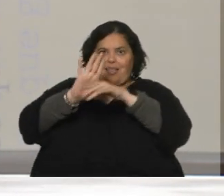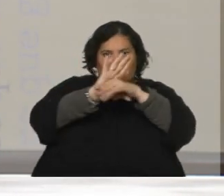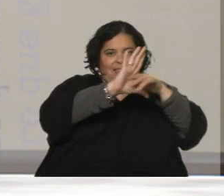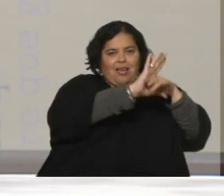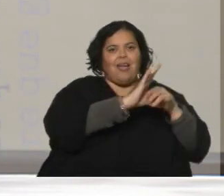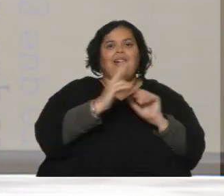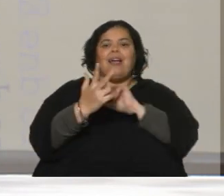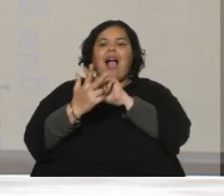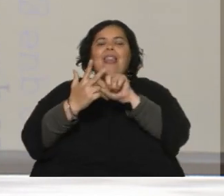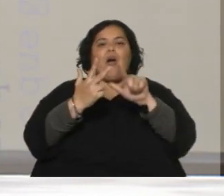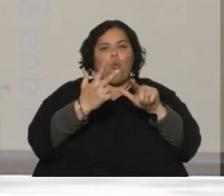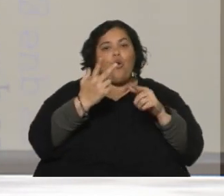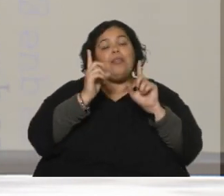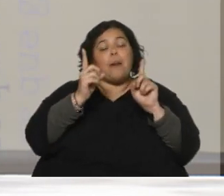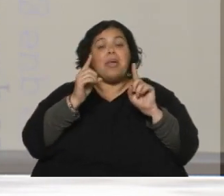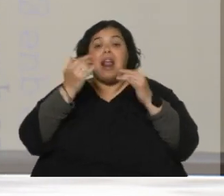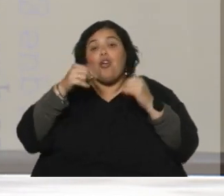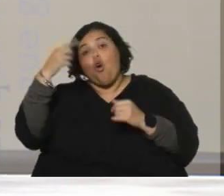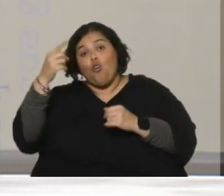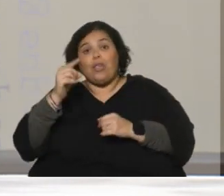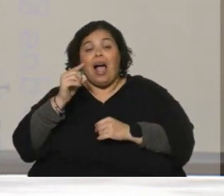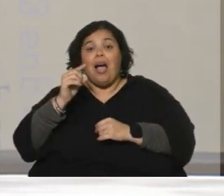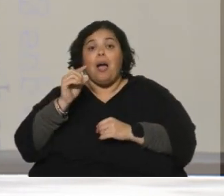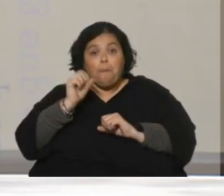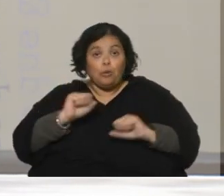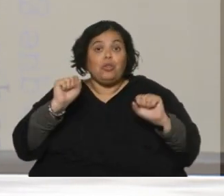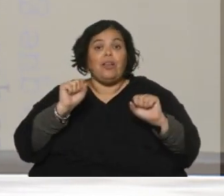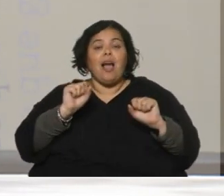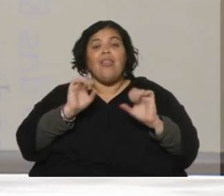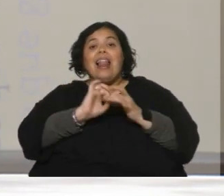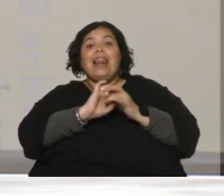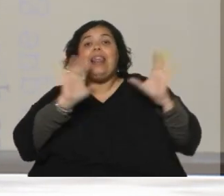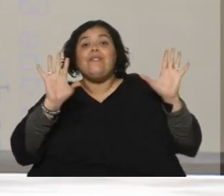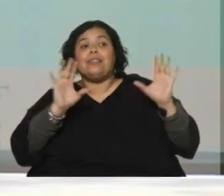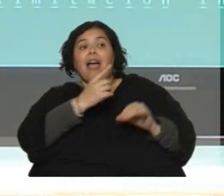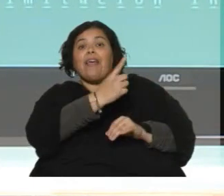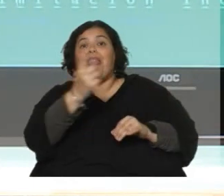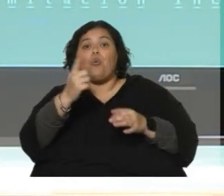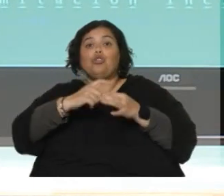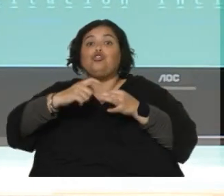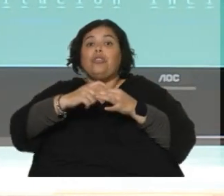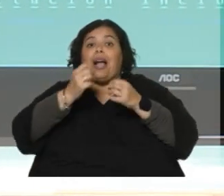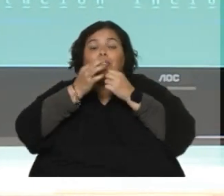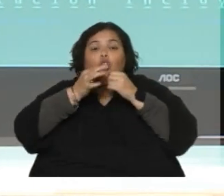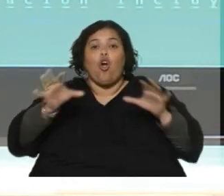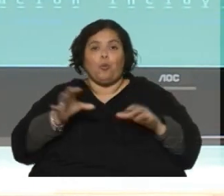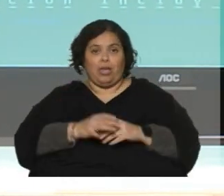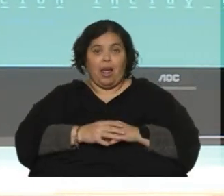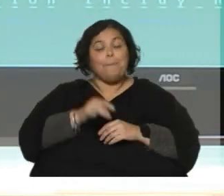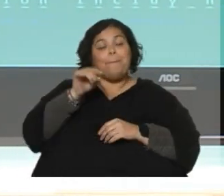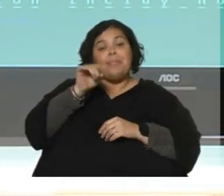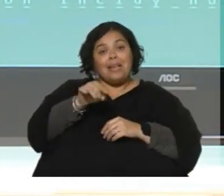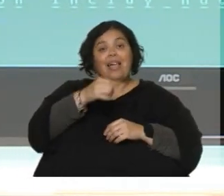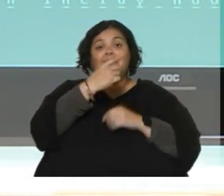posibilidad de que se dejen libertad de acción a los sindicatos si no se lleva un consenso Pero cuál sería atomizar la discusión toda esa división del sindicatos y